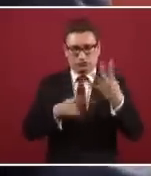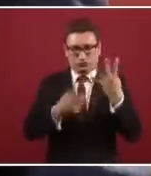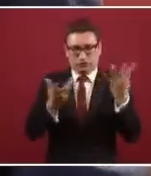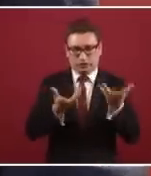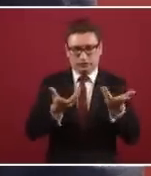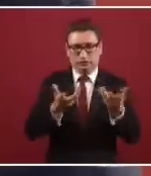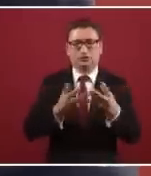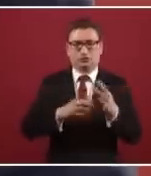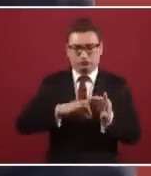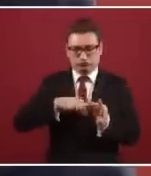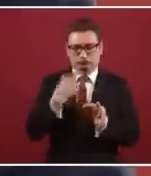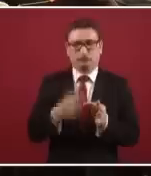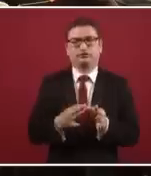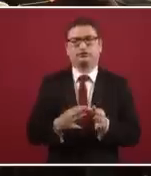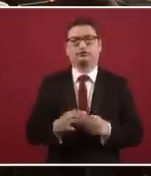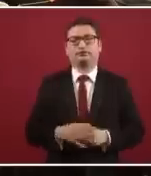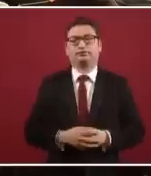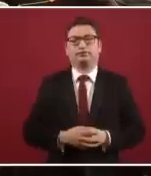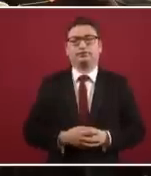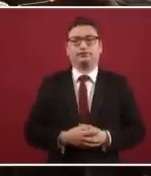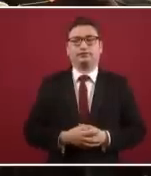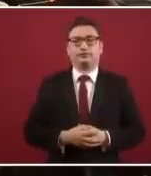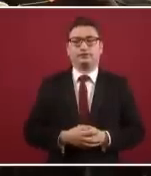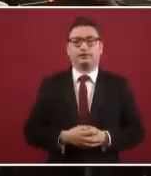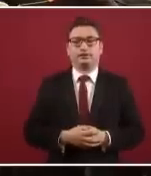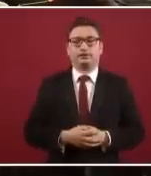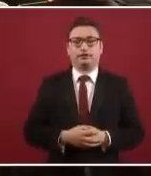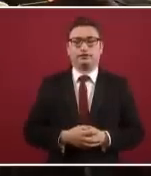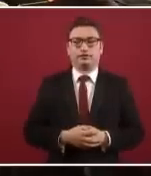acciones básicas.